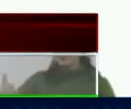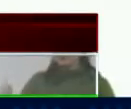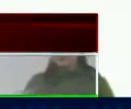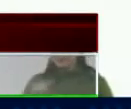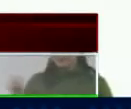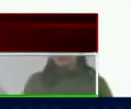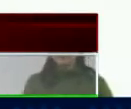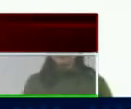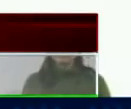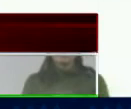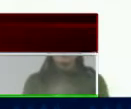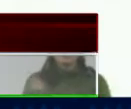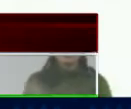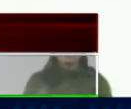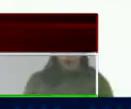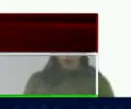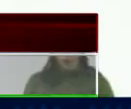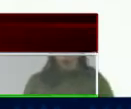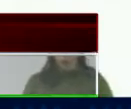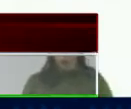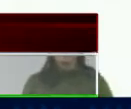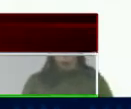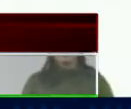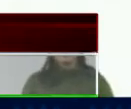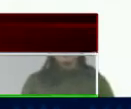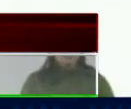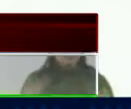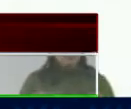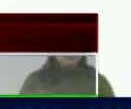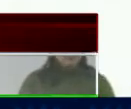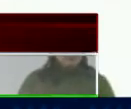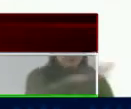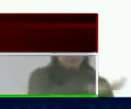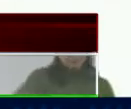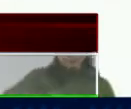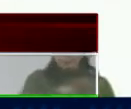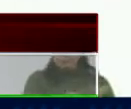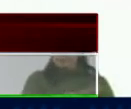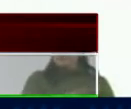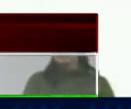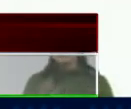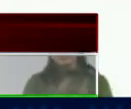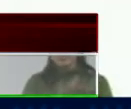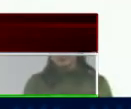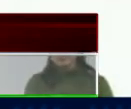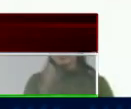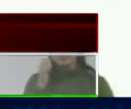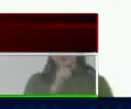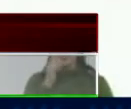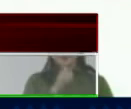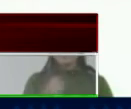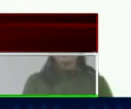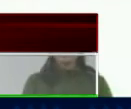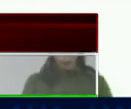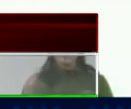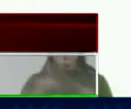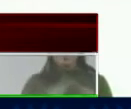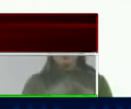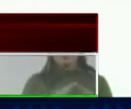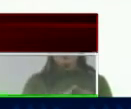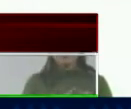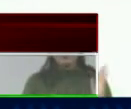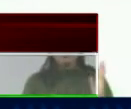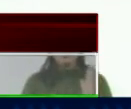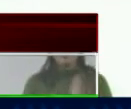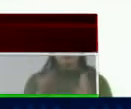México, porque realmente la población ha recibido mucho apoyo. En primer lugar, con la reconstrucción,